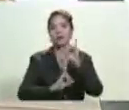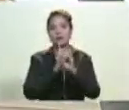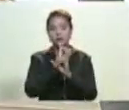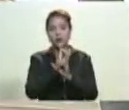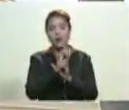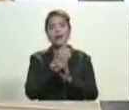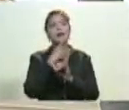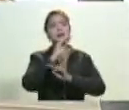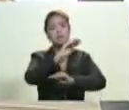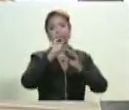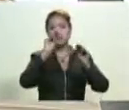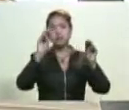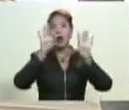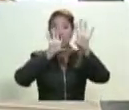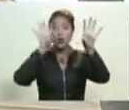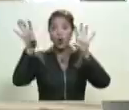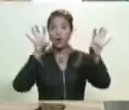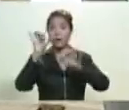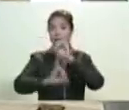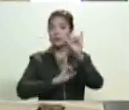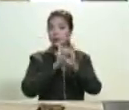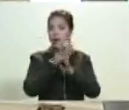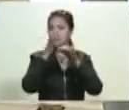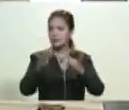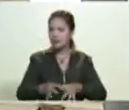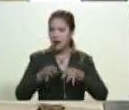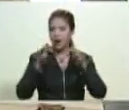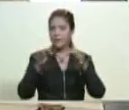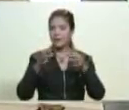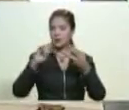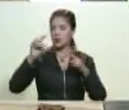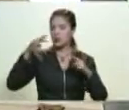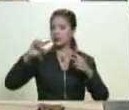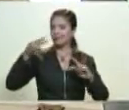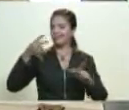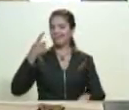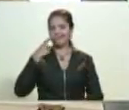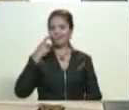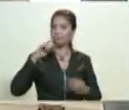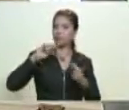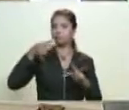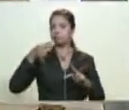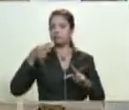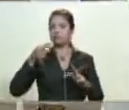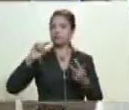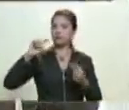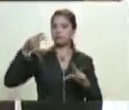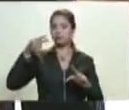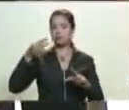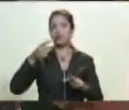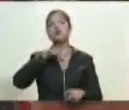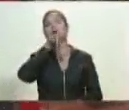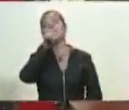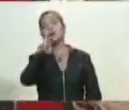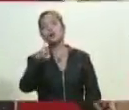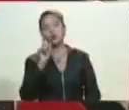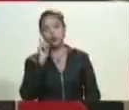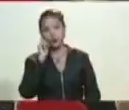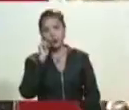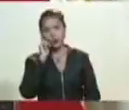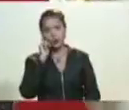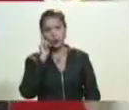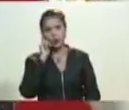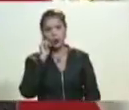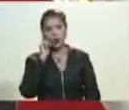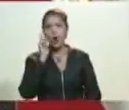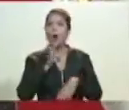le digo a esa comunidad internacional que suele actuar con un doble estándar, con una doble moral, yo les pregunto, ¿por qué en